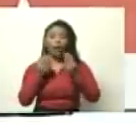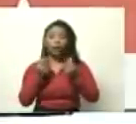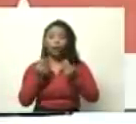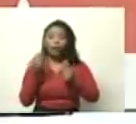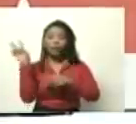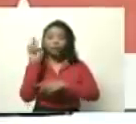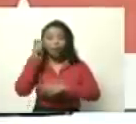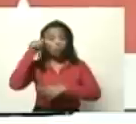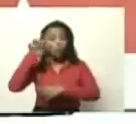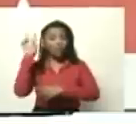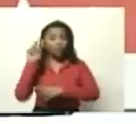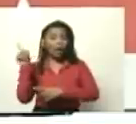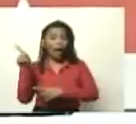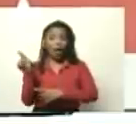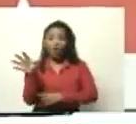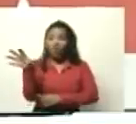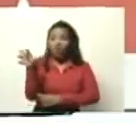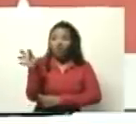Venezuela, un chupadólares.